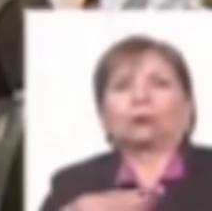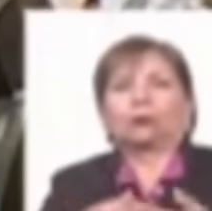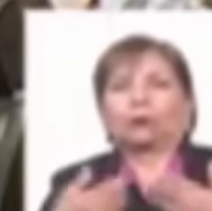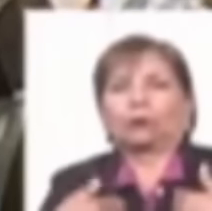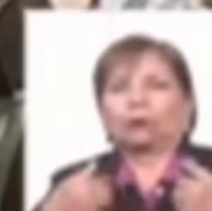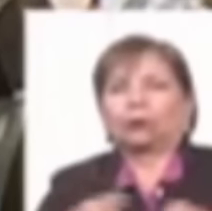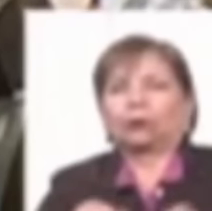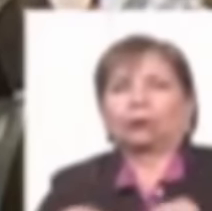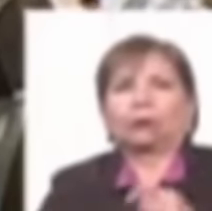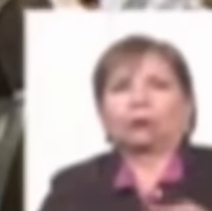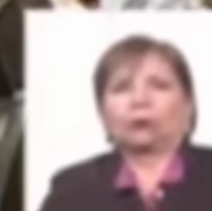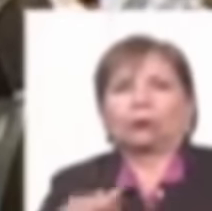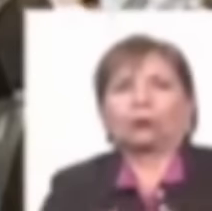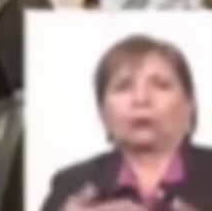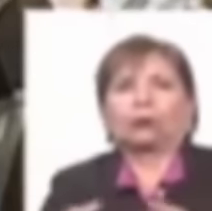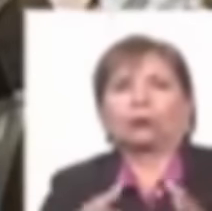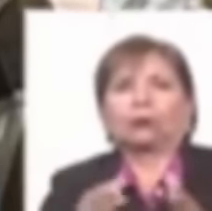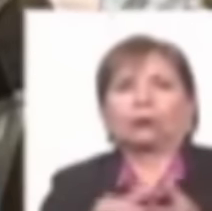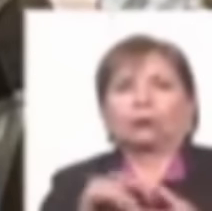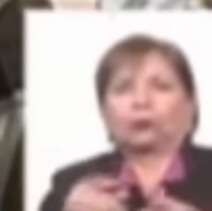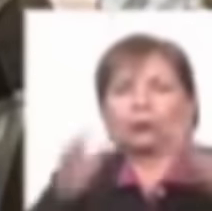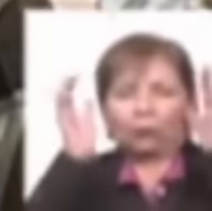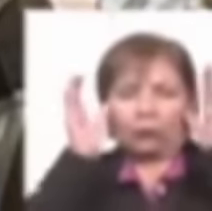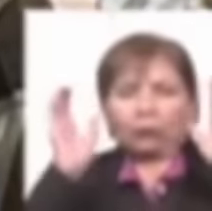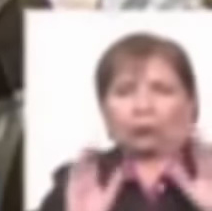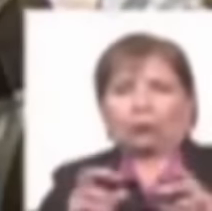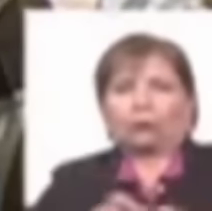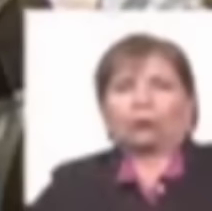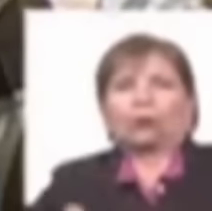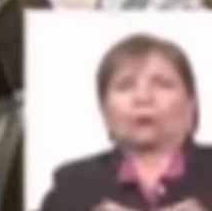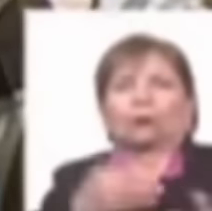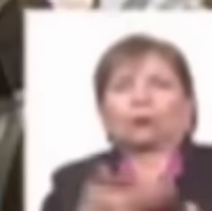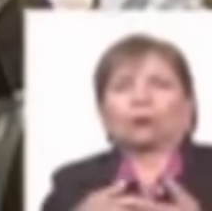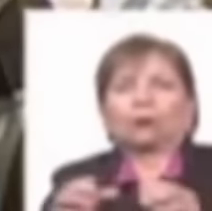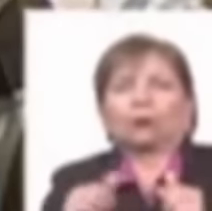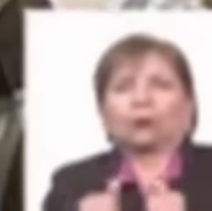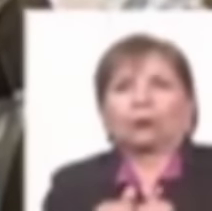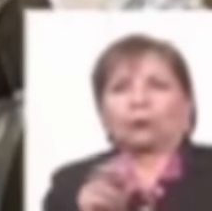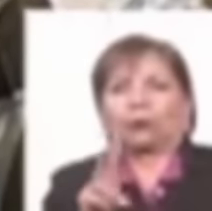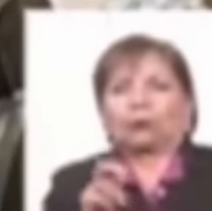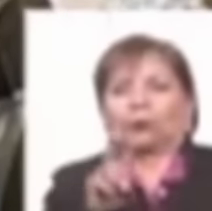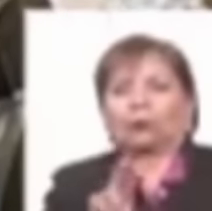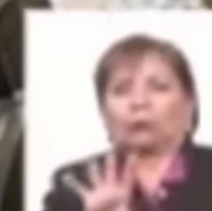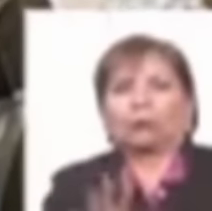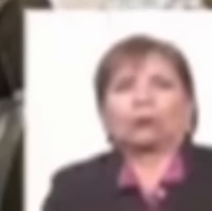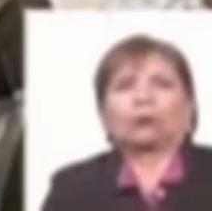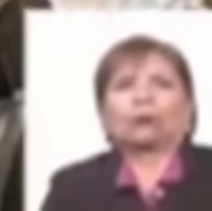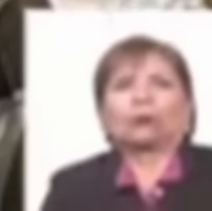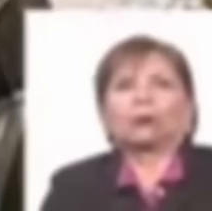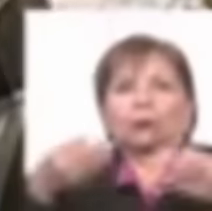pretendido legislar mediante ese acuerdo del Pleno plasmado en esa resolución 224,